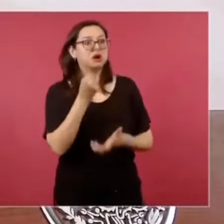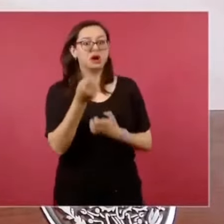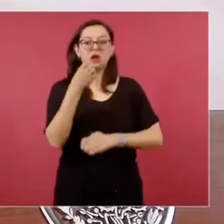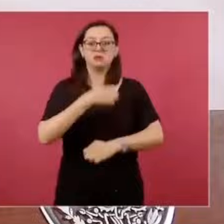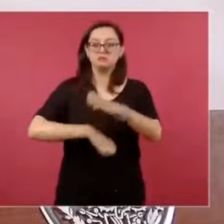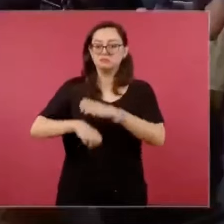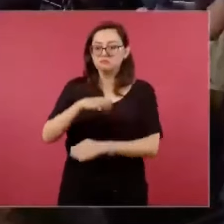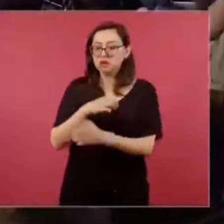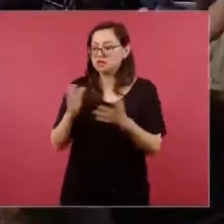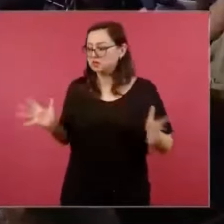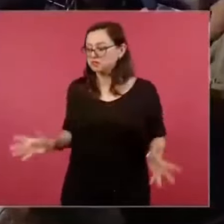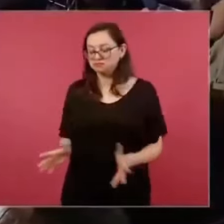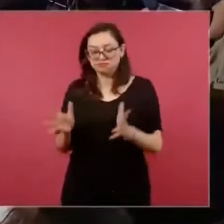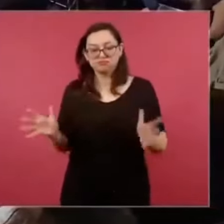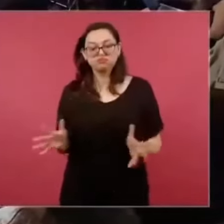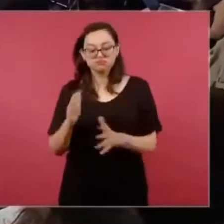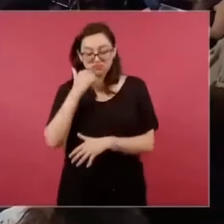para